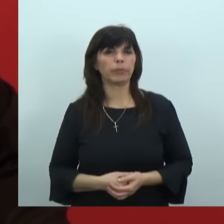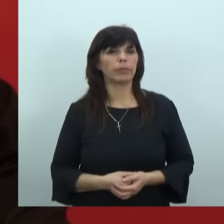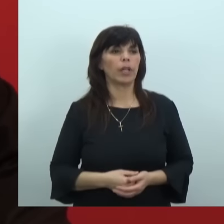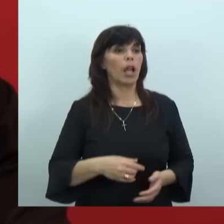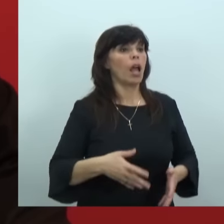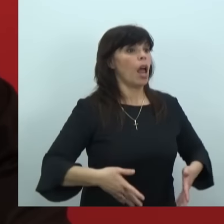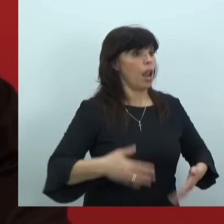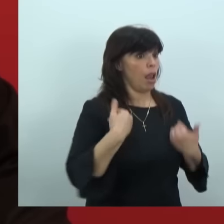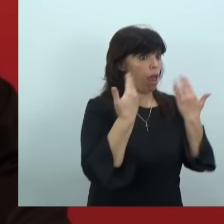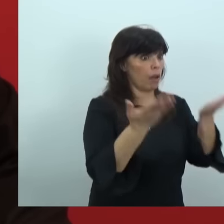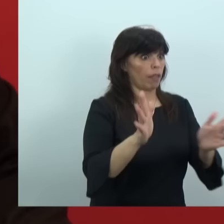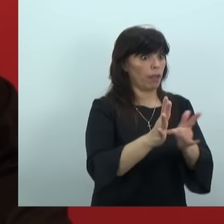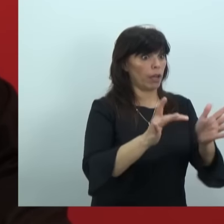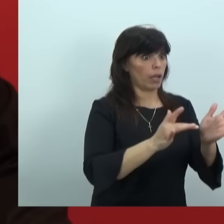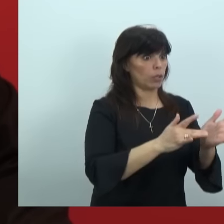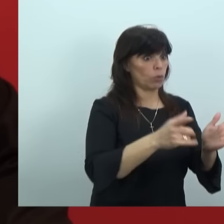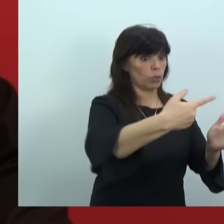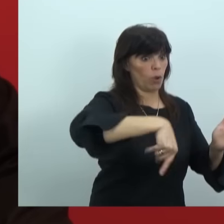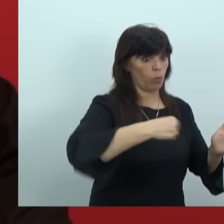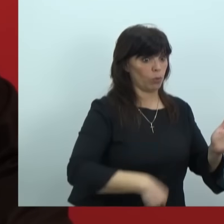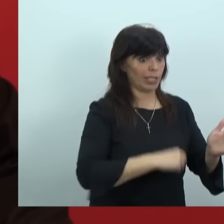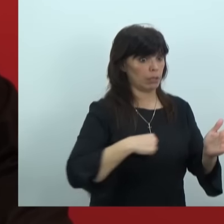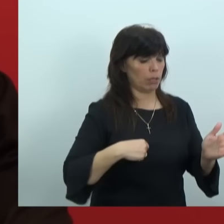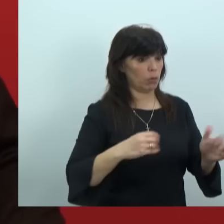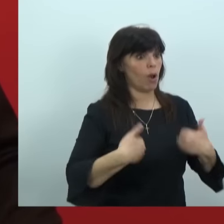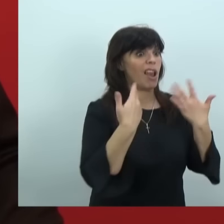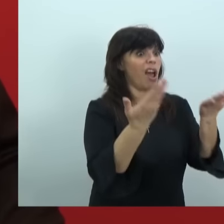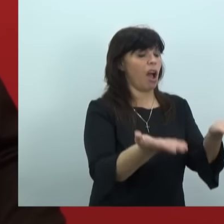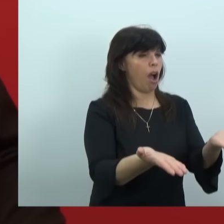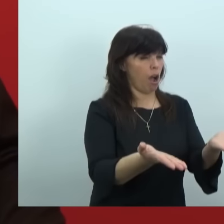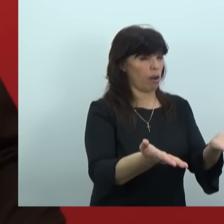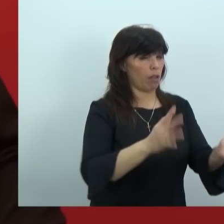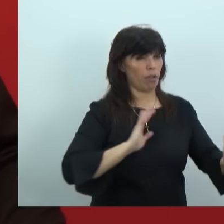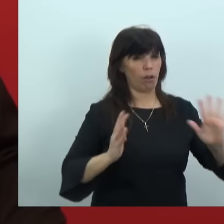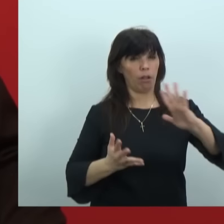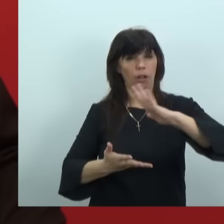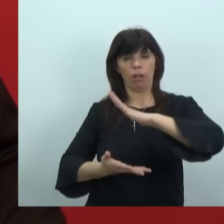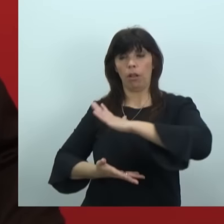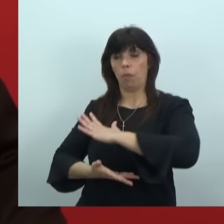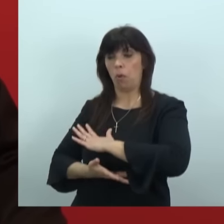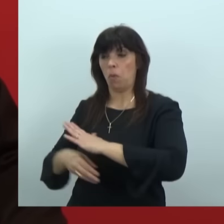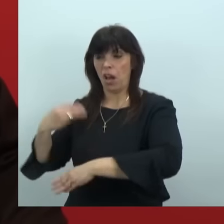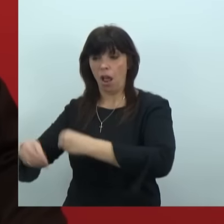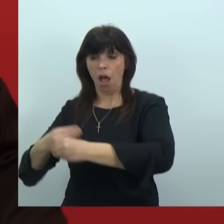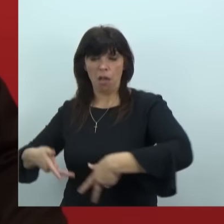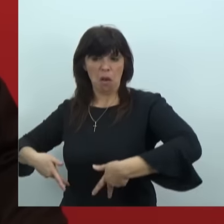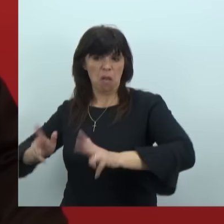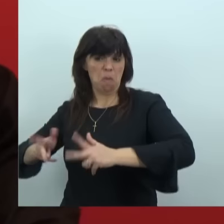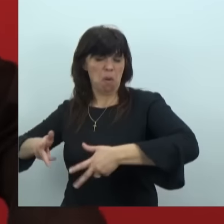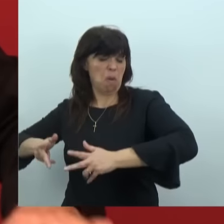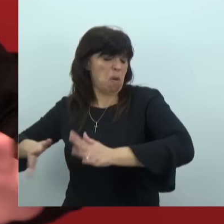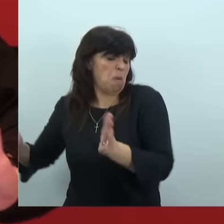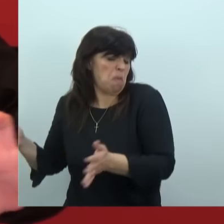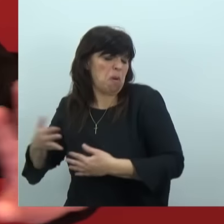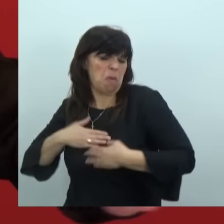en libertinaje. ¿Qué significa? Que algunos creen, ah,